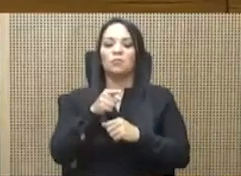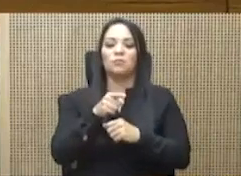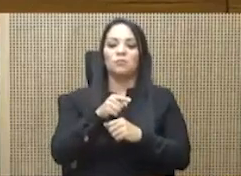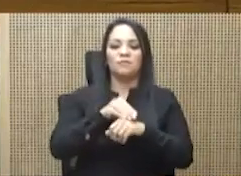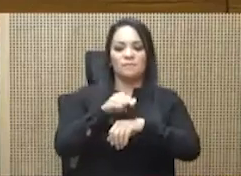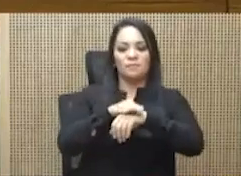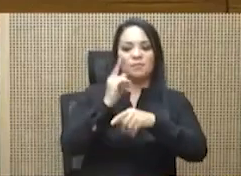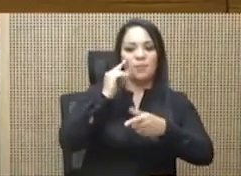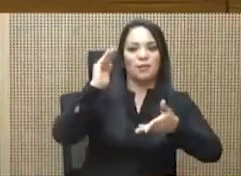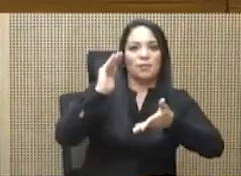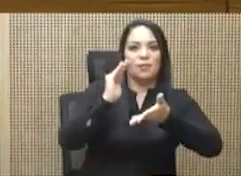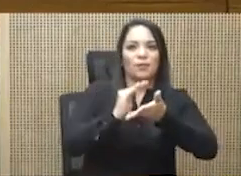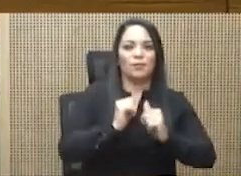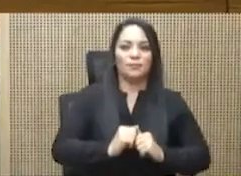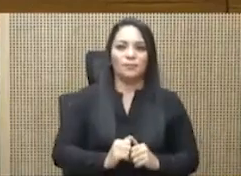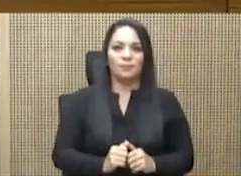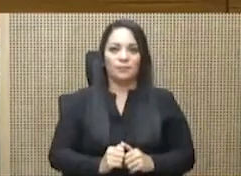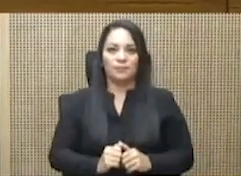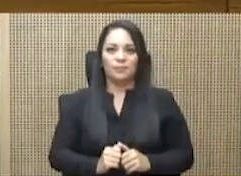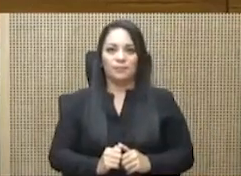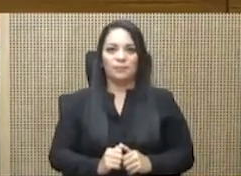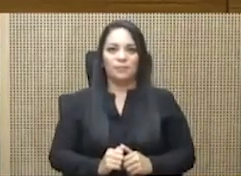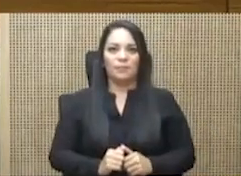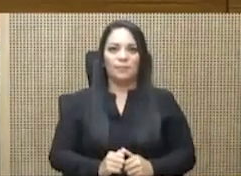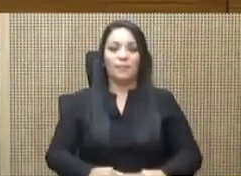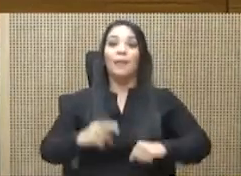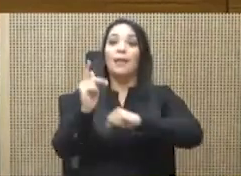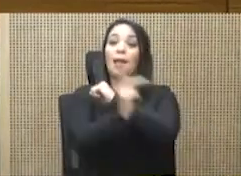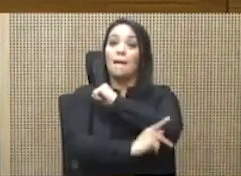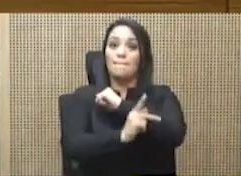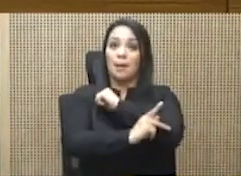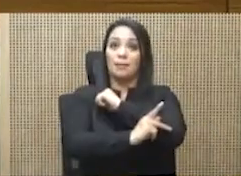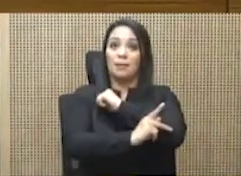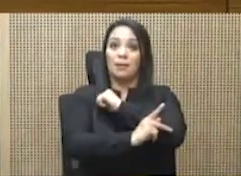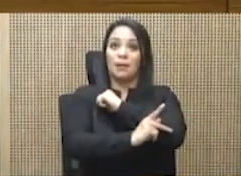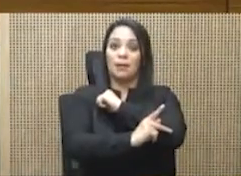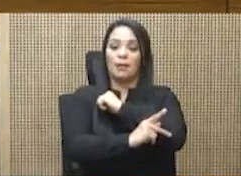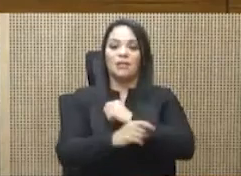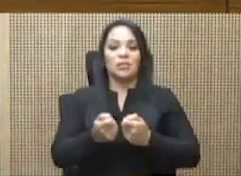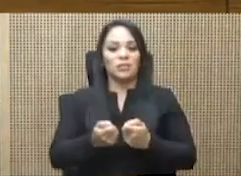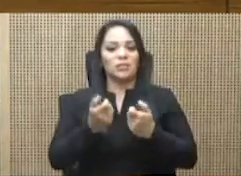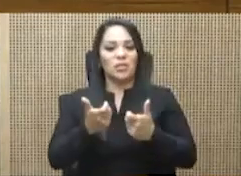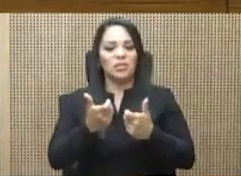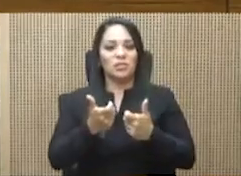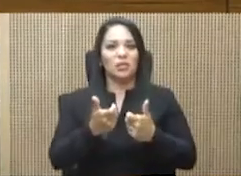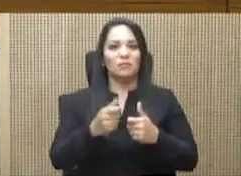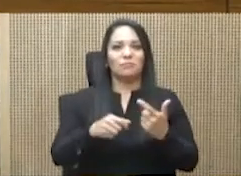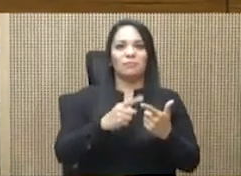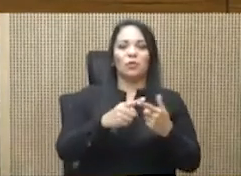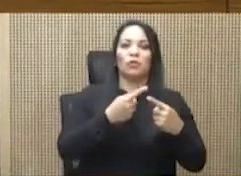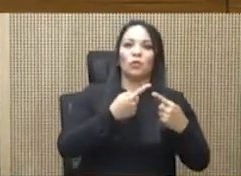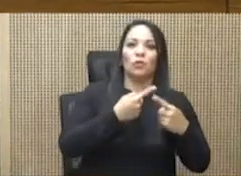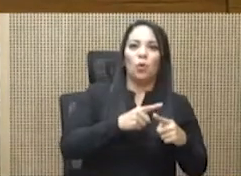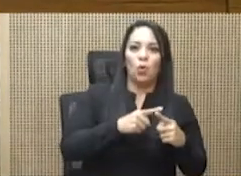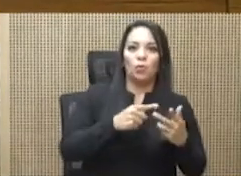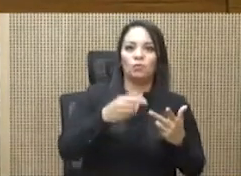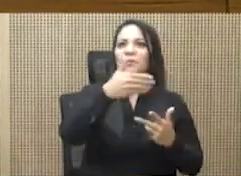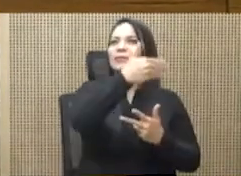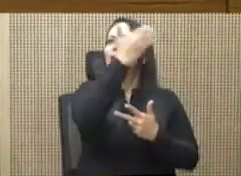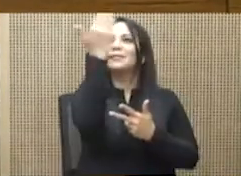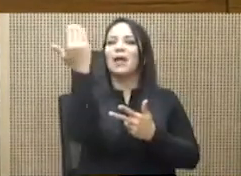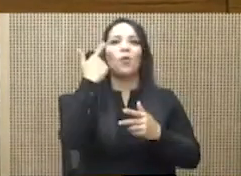La patria es dicha, dolor y cielo de todos. Y no feudo